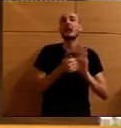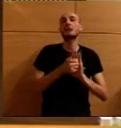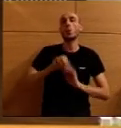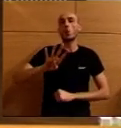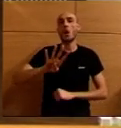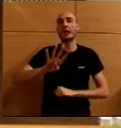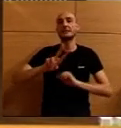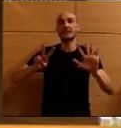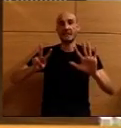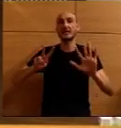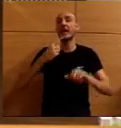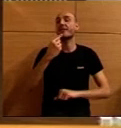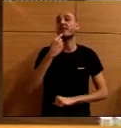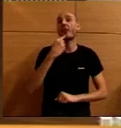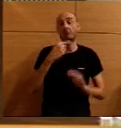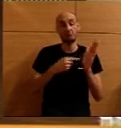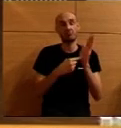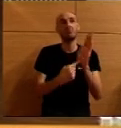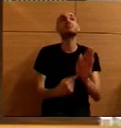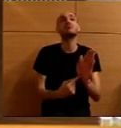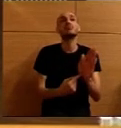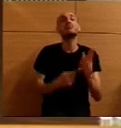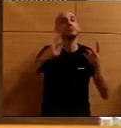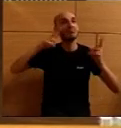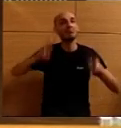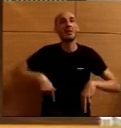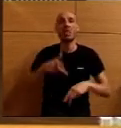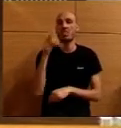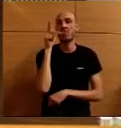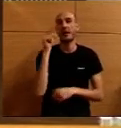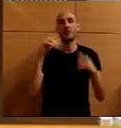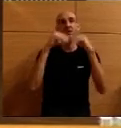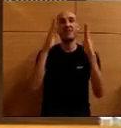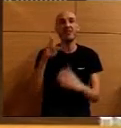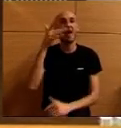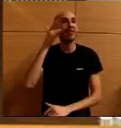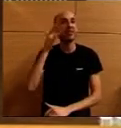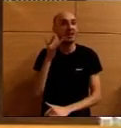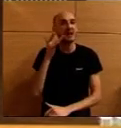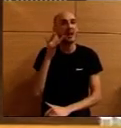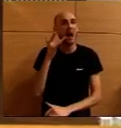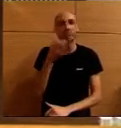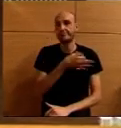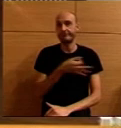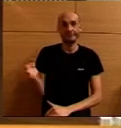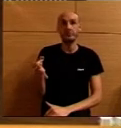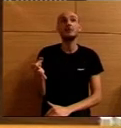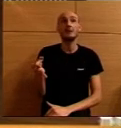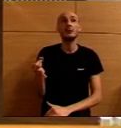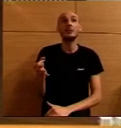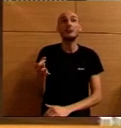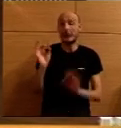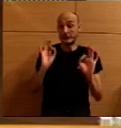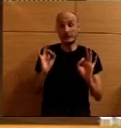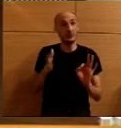olvidar de él, donde dice que reconoce el derecho a disfrutar de una vivienda digna y adecuada, y ahí es donde deberíamos de estar